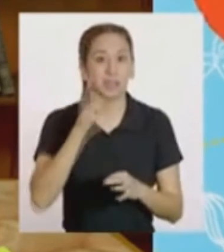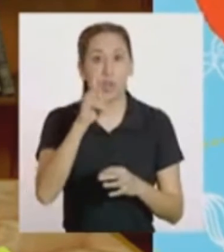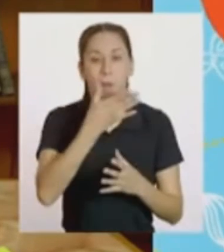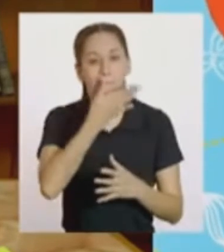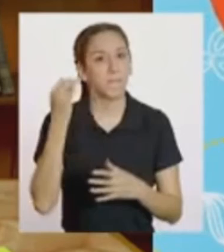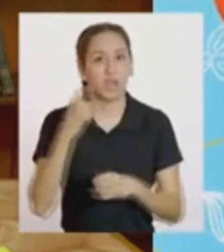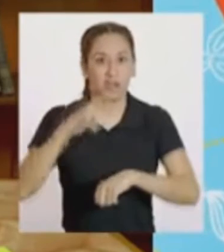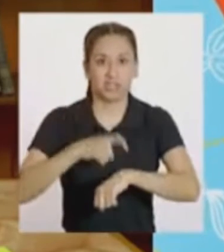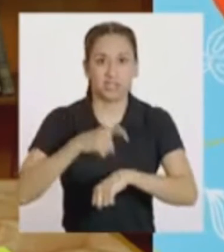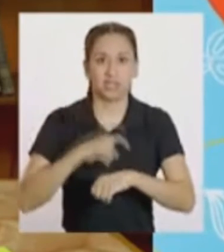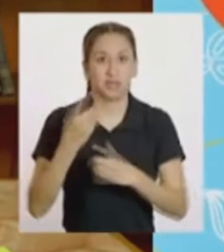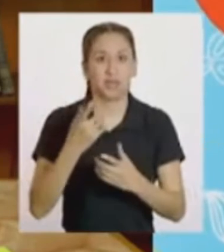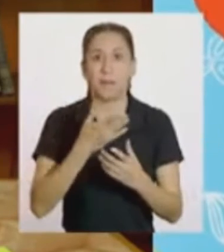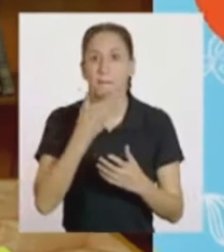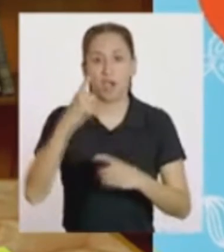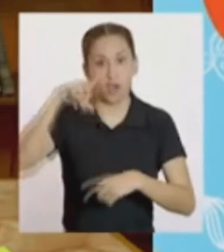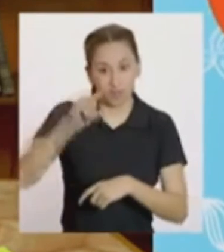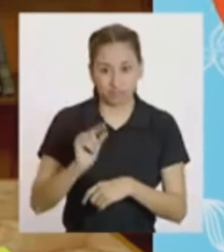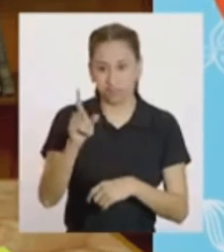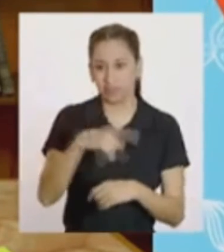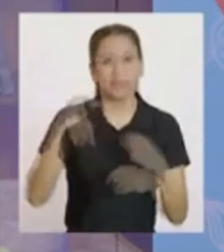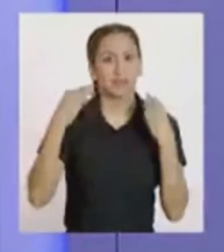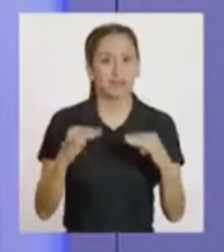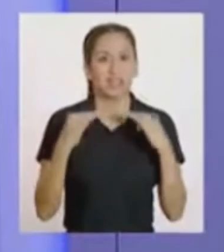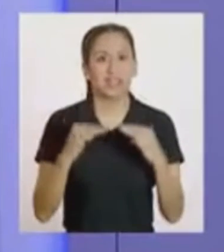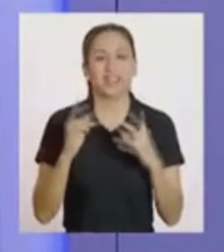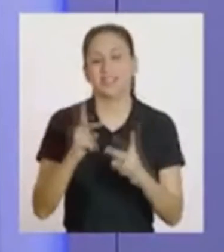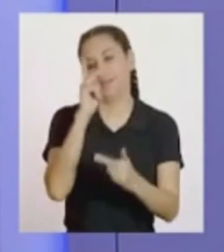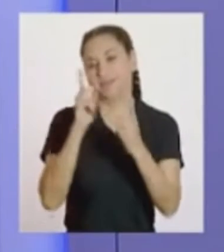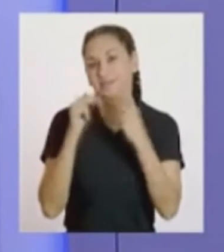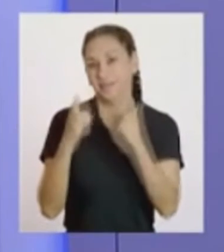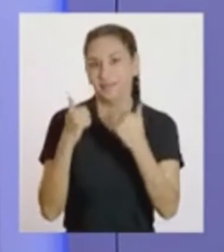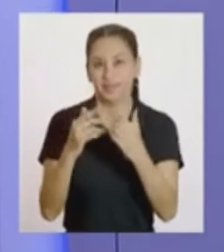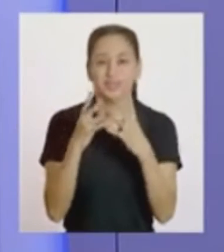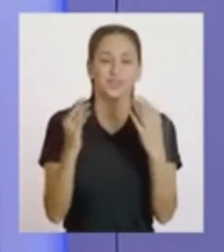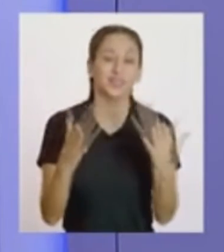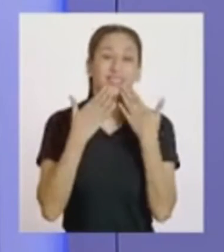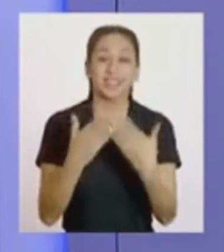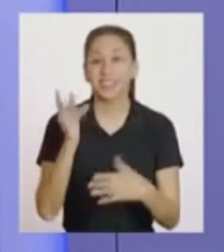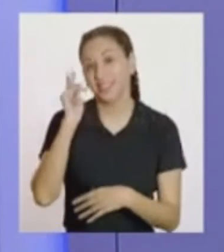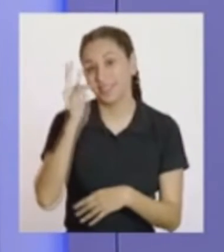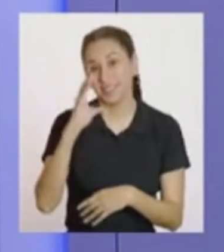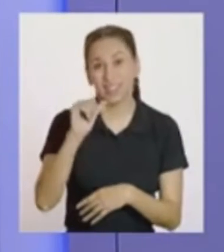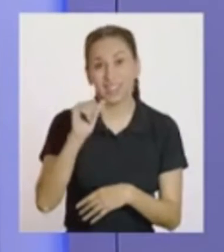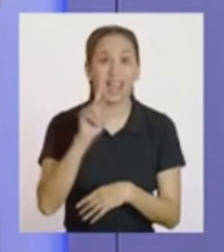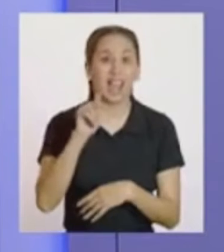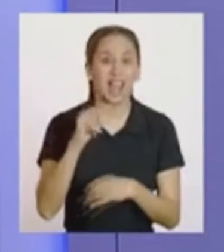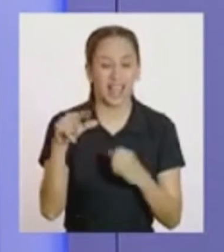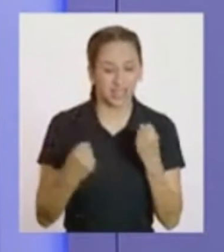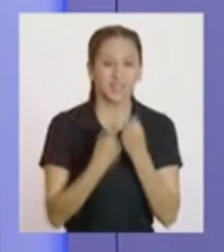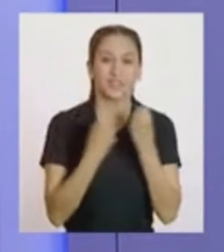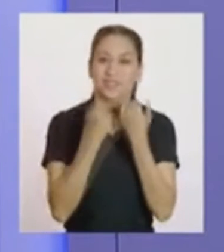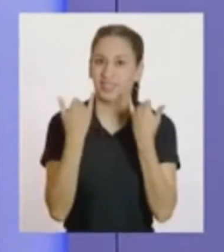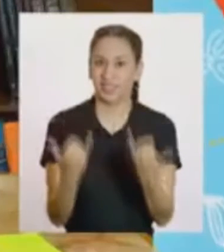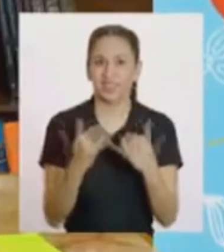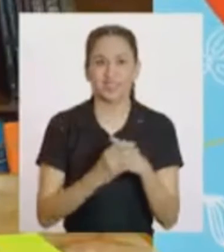mejor precio, debido a la mayor oferta del mercado. ¡Excelente! Muchas gracias, profesora Carla, por